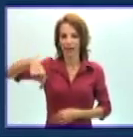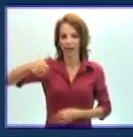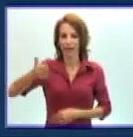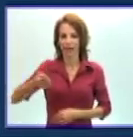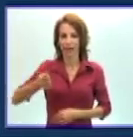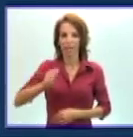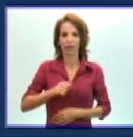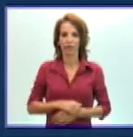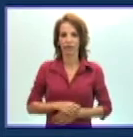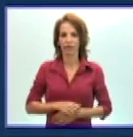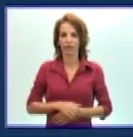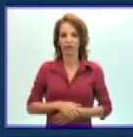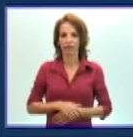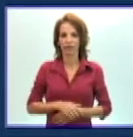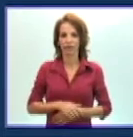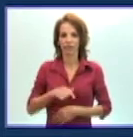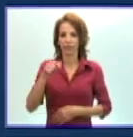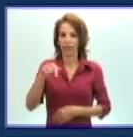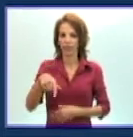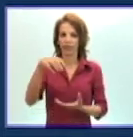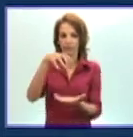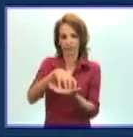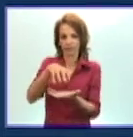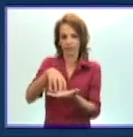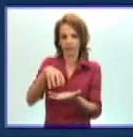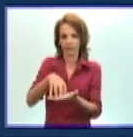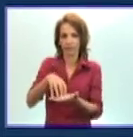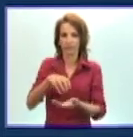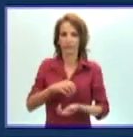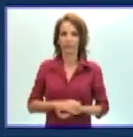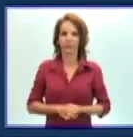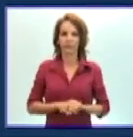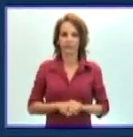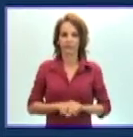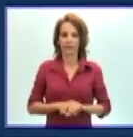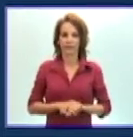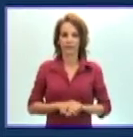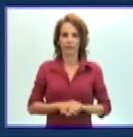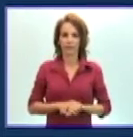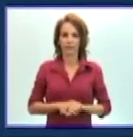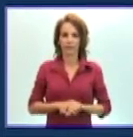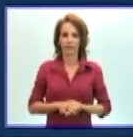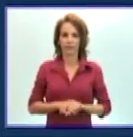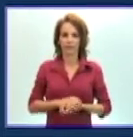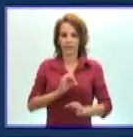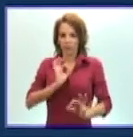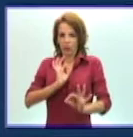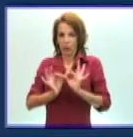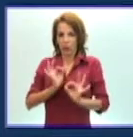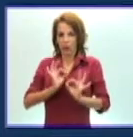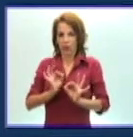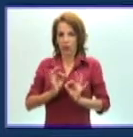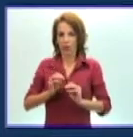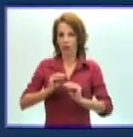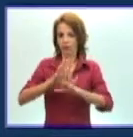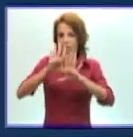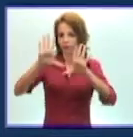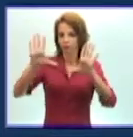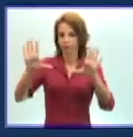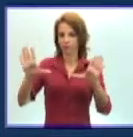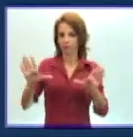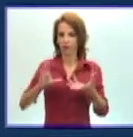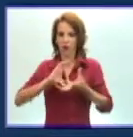zona declarada por la UNESCO como Reserva de la Biosfera, Su arquitectura es una